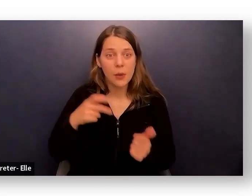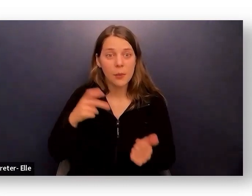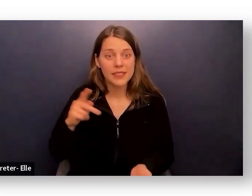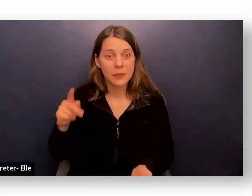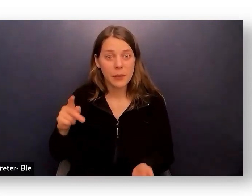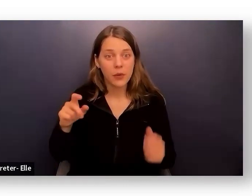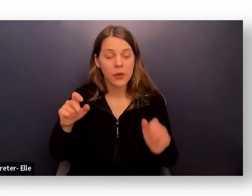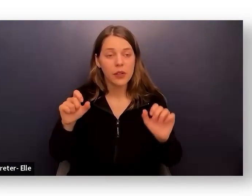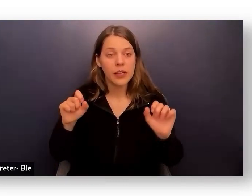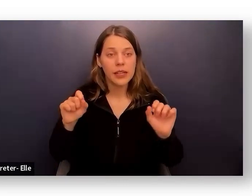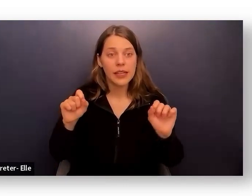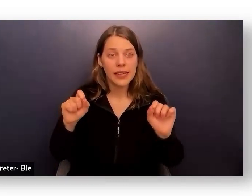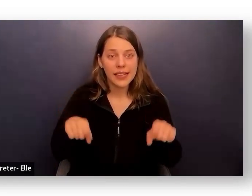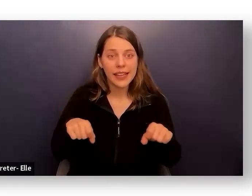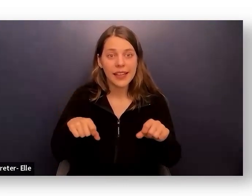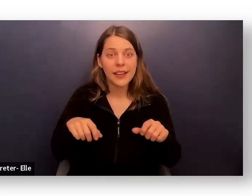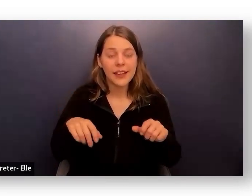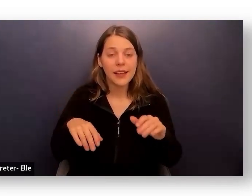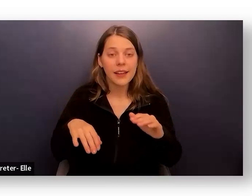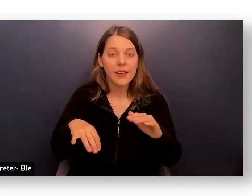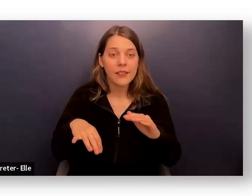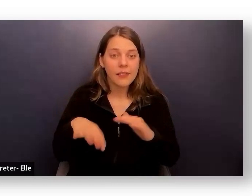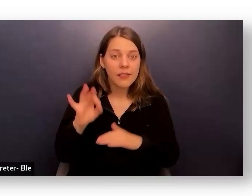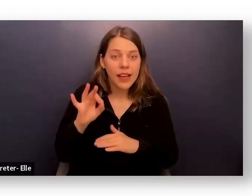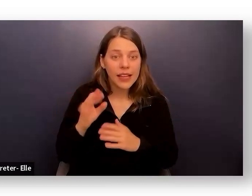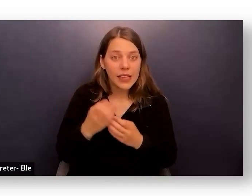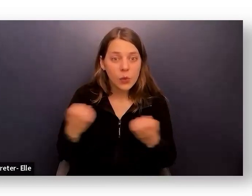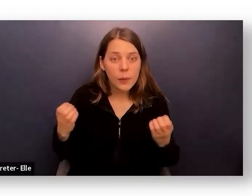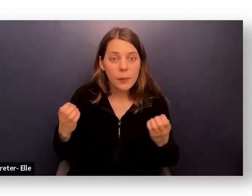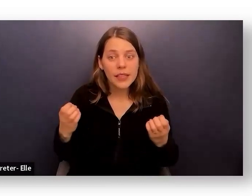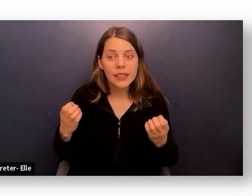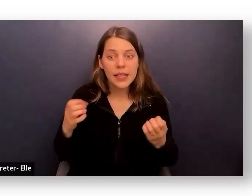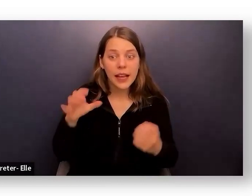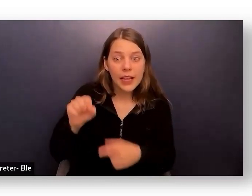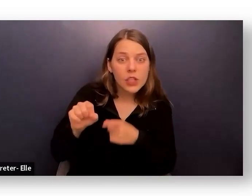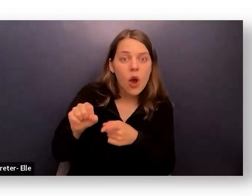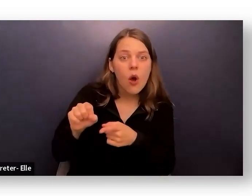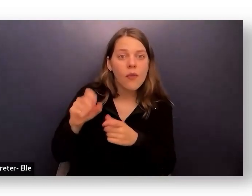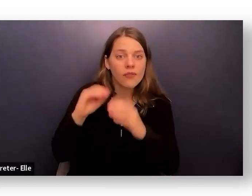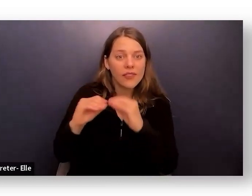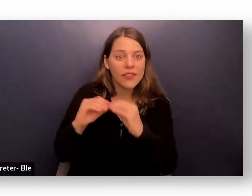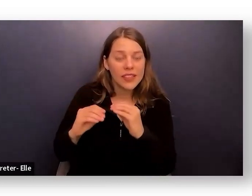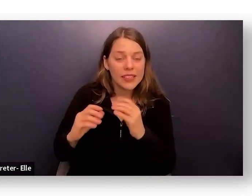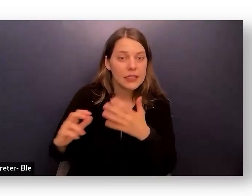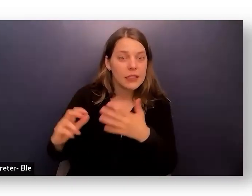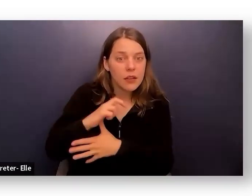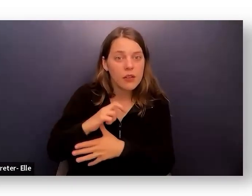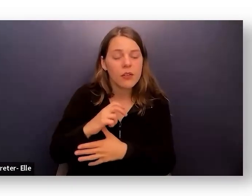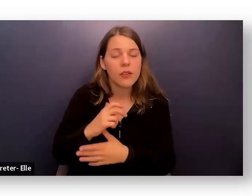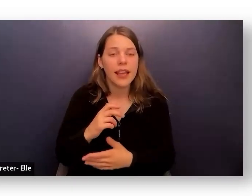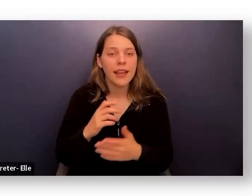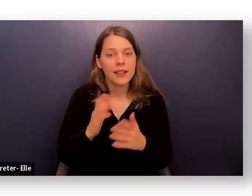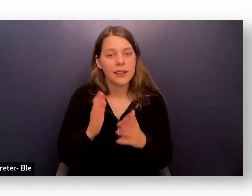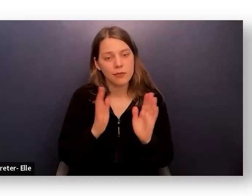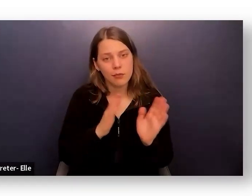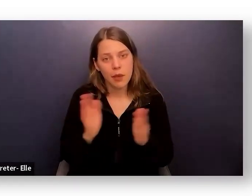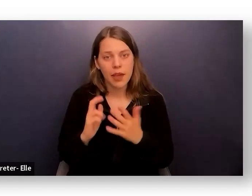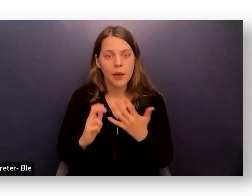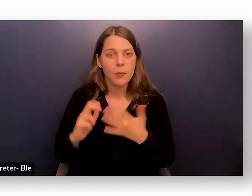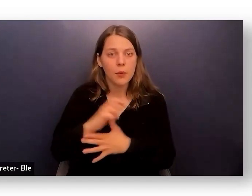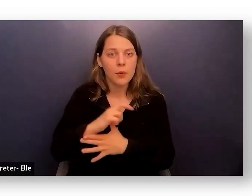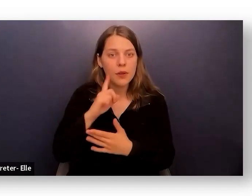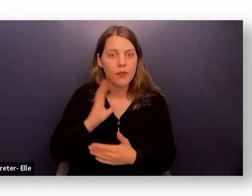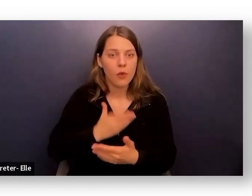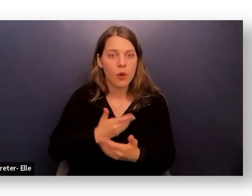peligrosa. Entonces son las maneras en que nosotros estamos arreglando el equipo.